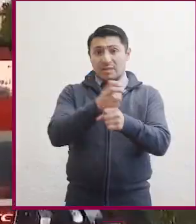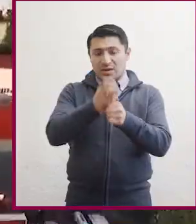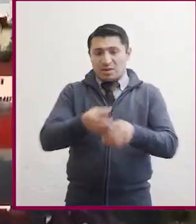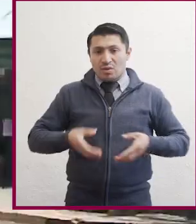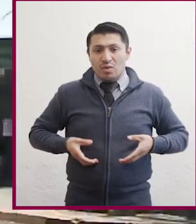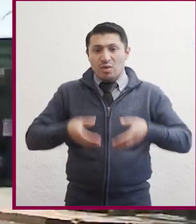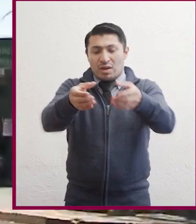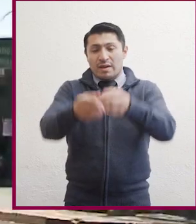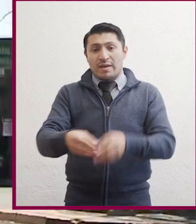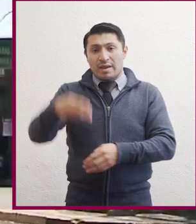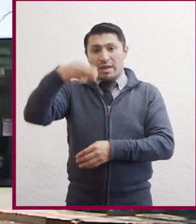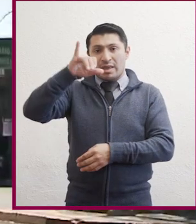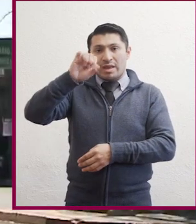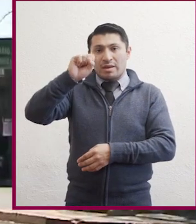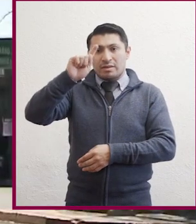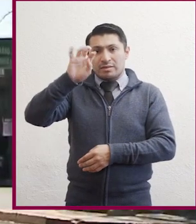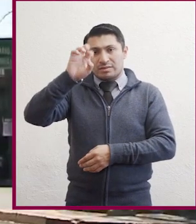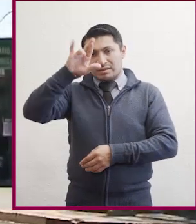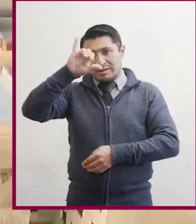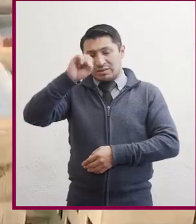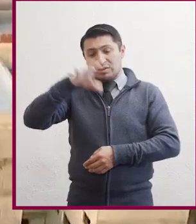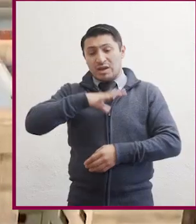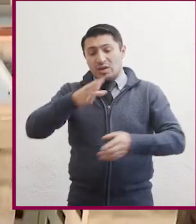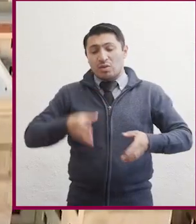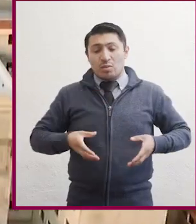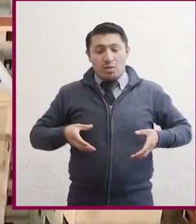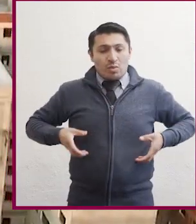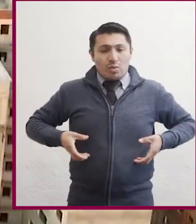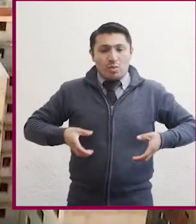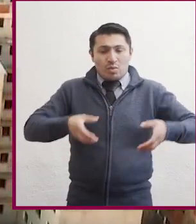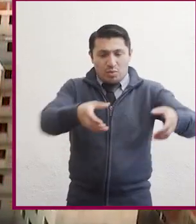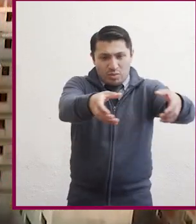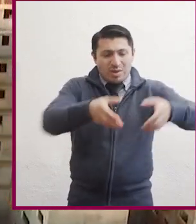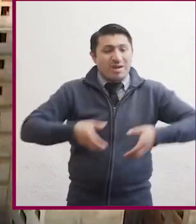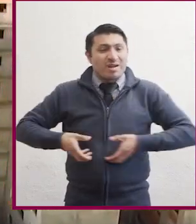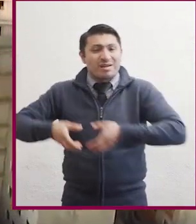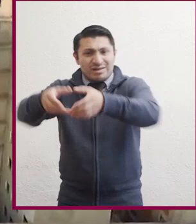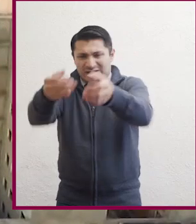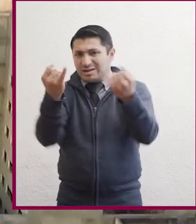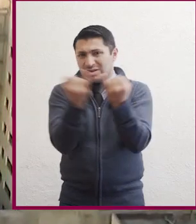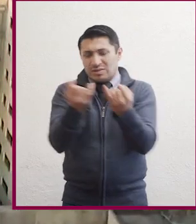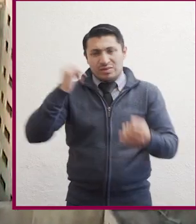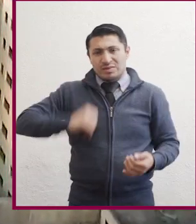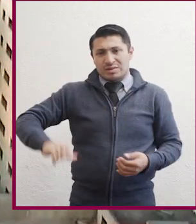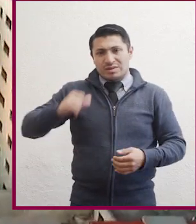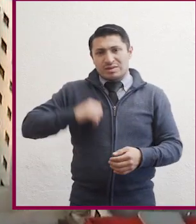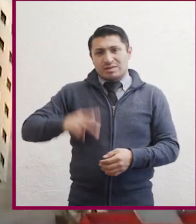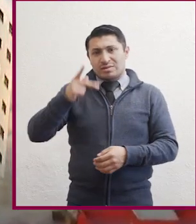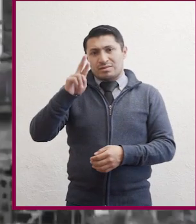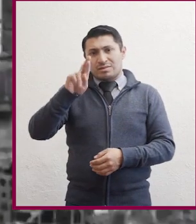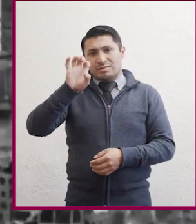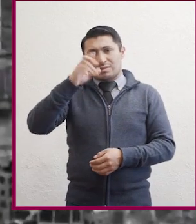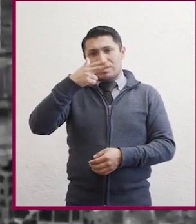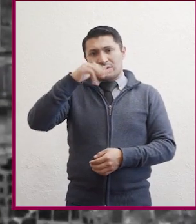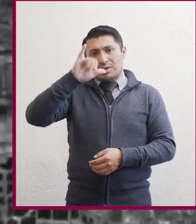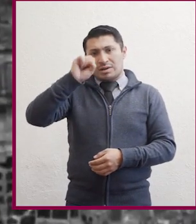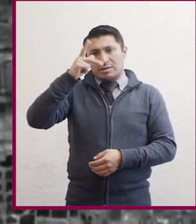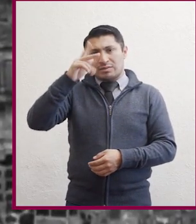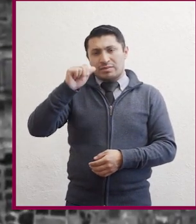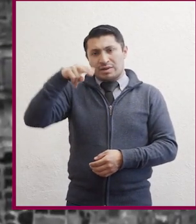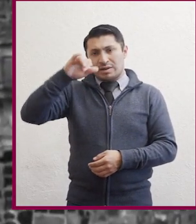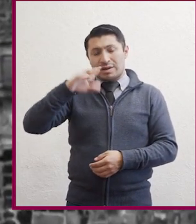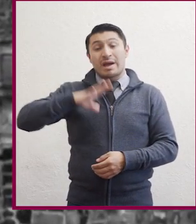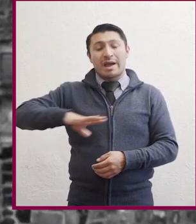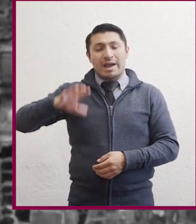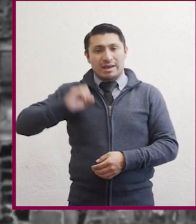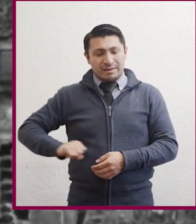La segunda es la Calzada de los Misterios, que corre de forma paralela y se remonta hasta la época prehispánica. En el